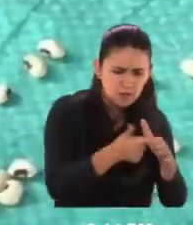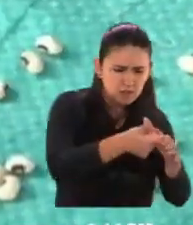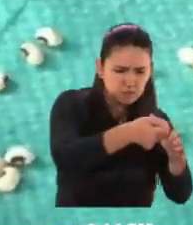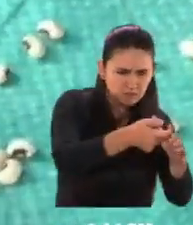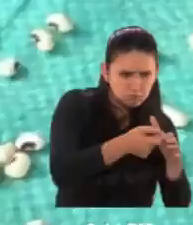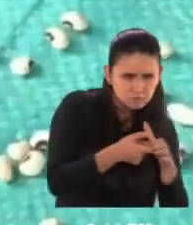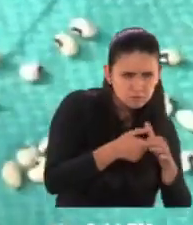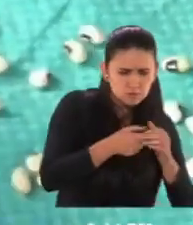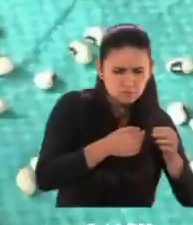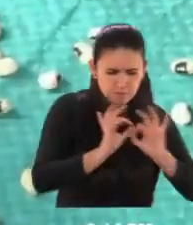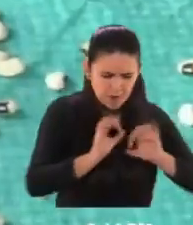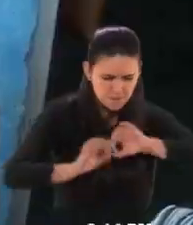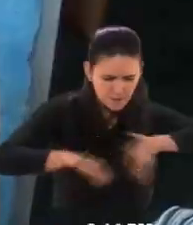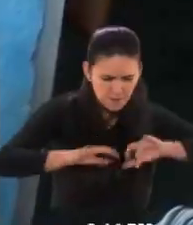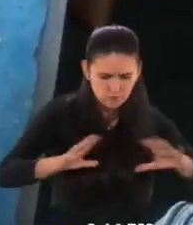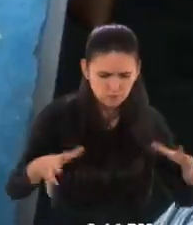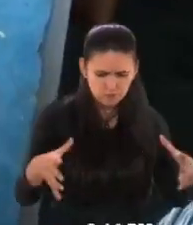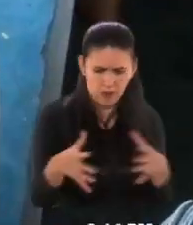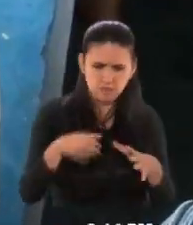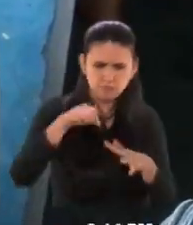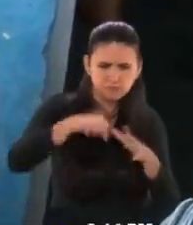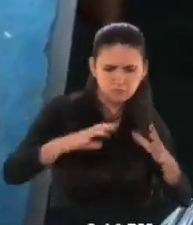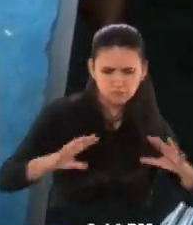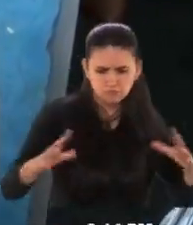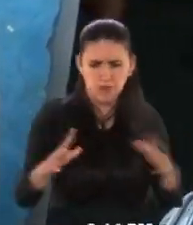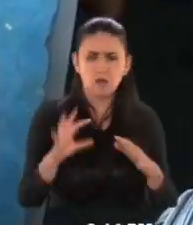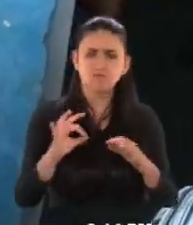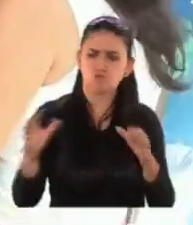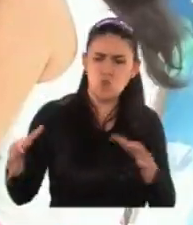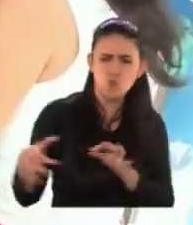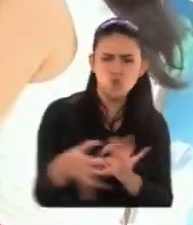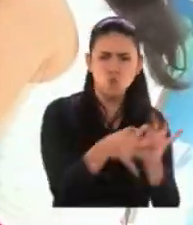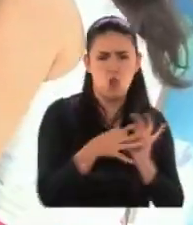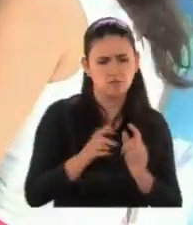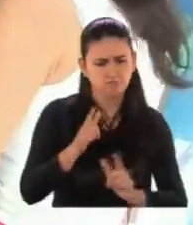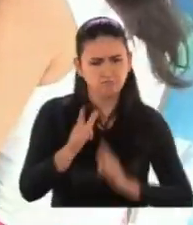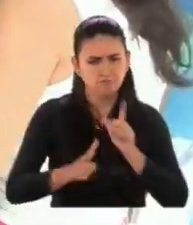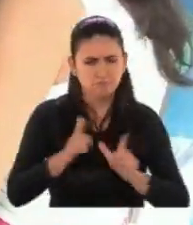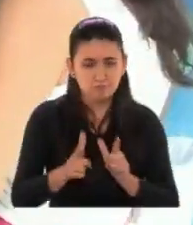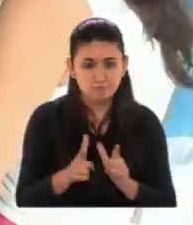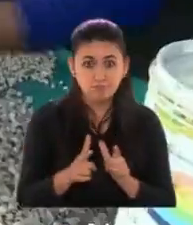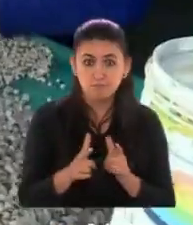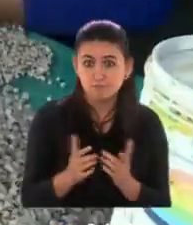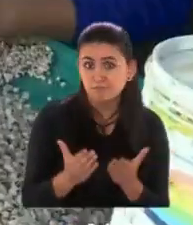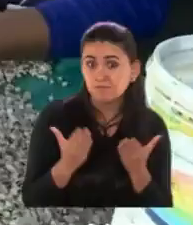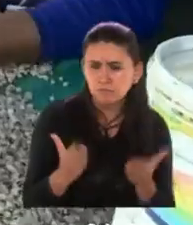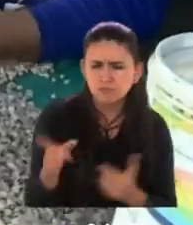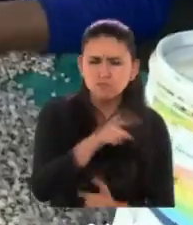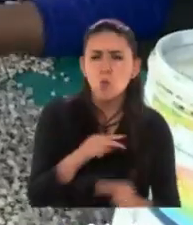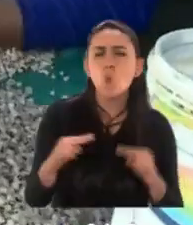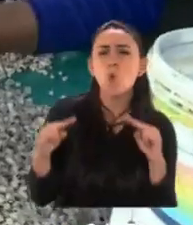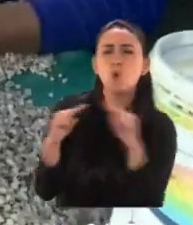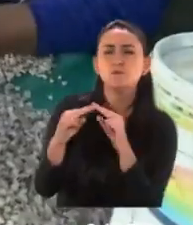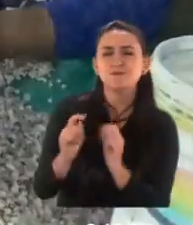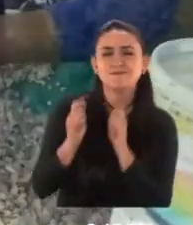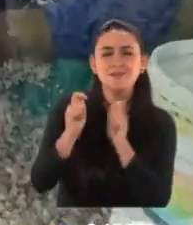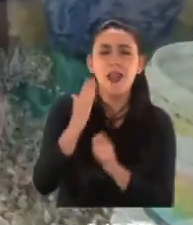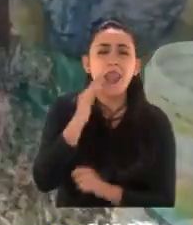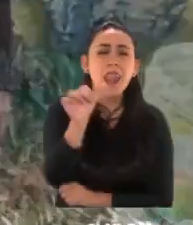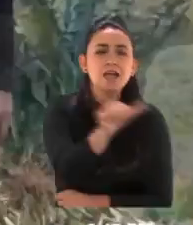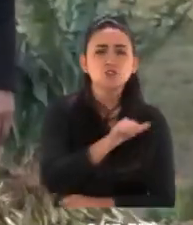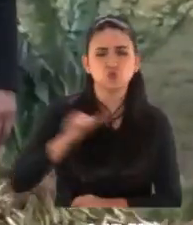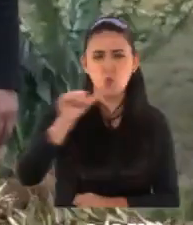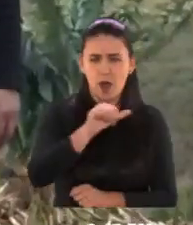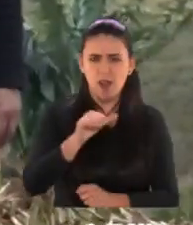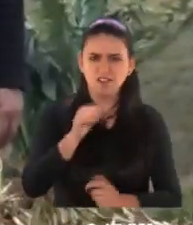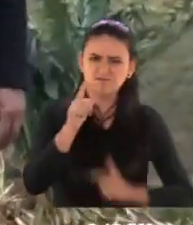distribuyen los granos un ejemplo de unión y perseverancia por lo que además son conocidas como las mujeres guerreras del